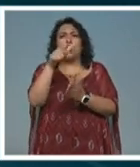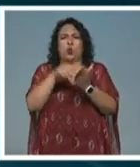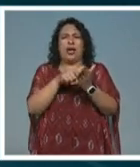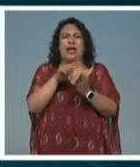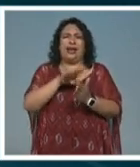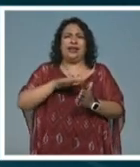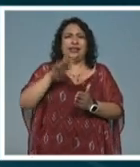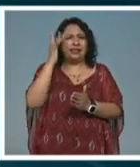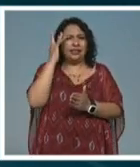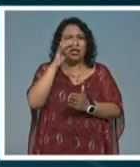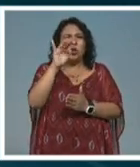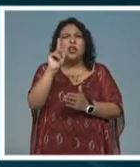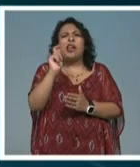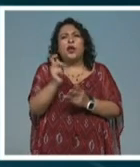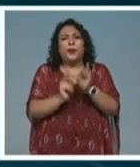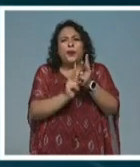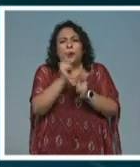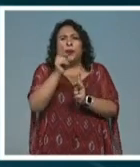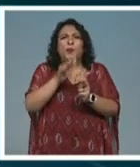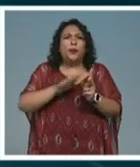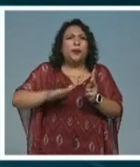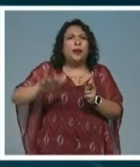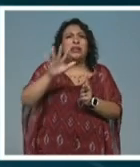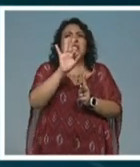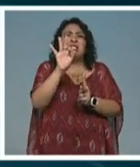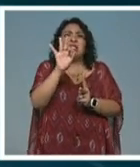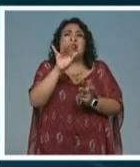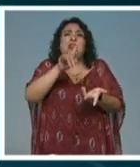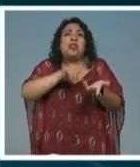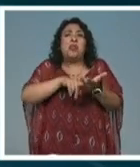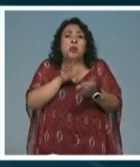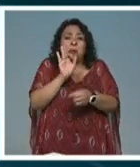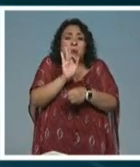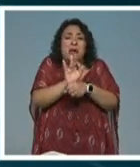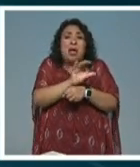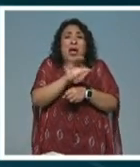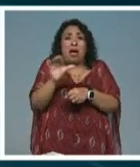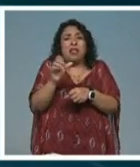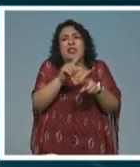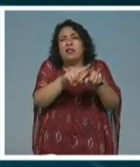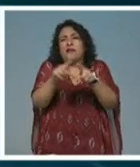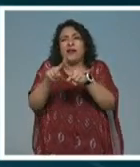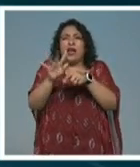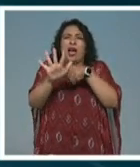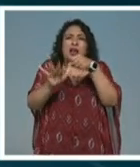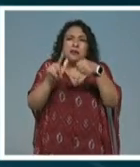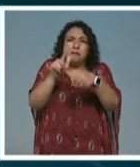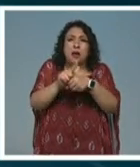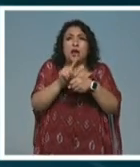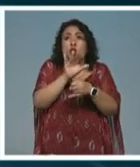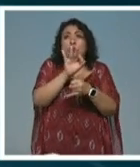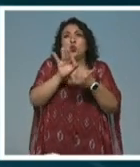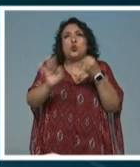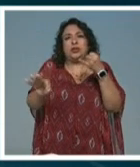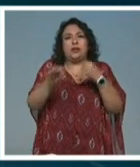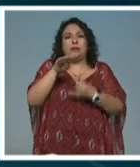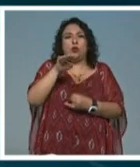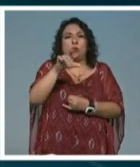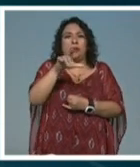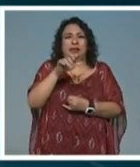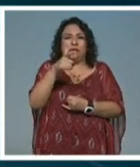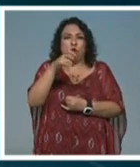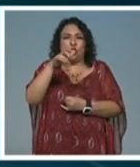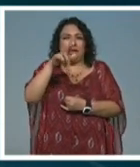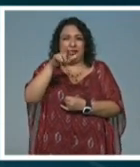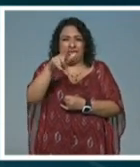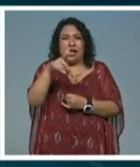fueron pastizales, ciénegas y praderas que quizá funcionaron como refugio para una gran variedad de mamíferos durante el último máximo glacial.